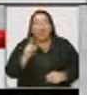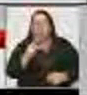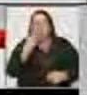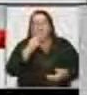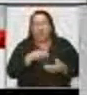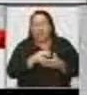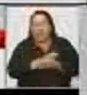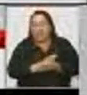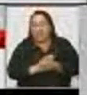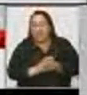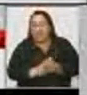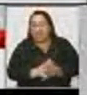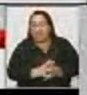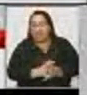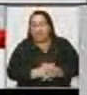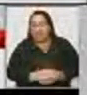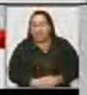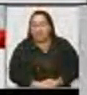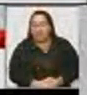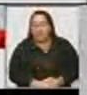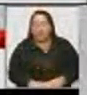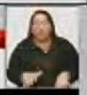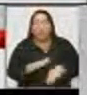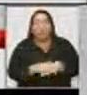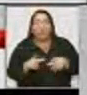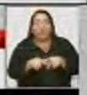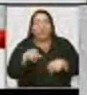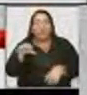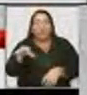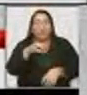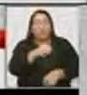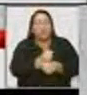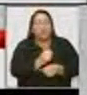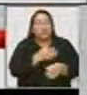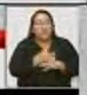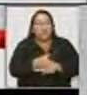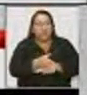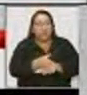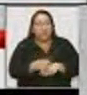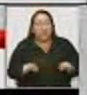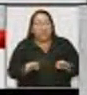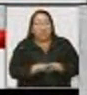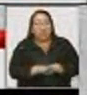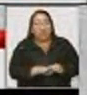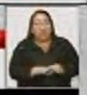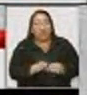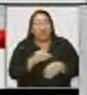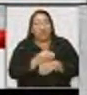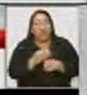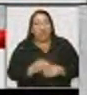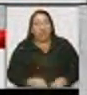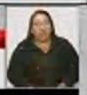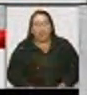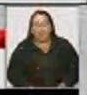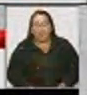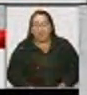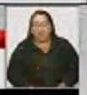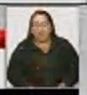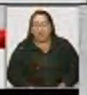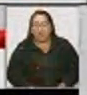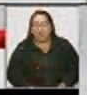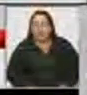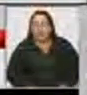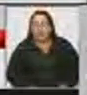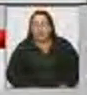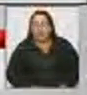vemos reflejado, ¿no?, en lo que son puestos de trabajo e ingresos iguales, en iguales condiciones para las